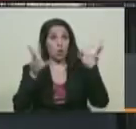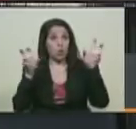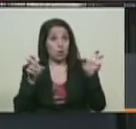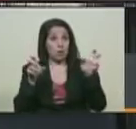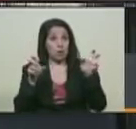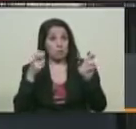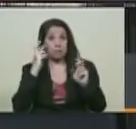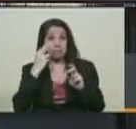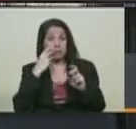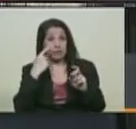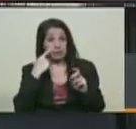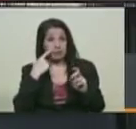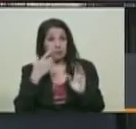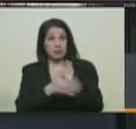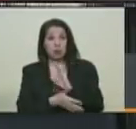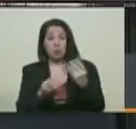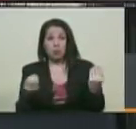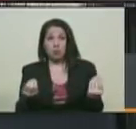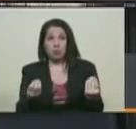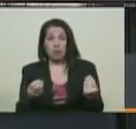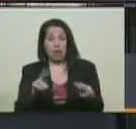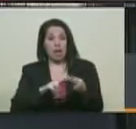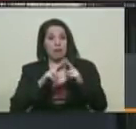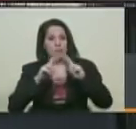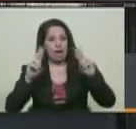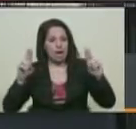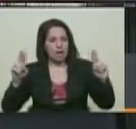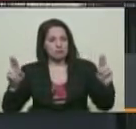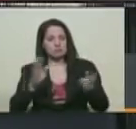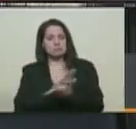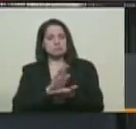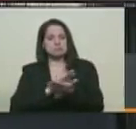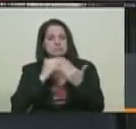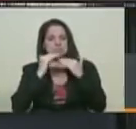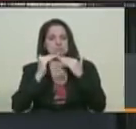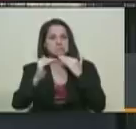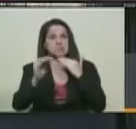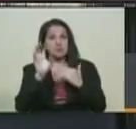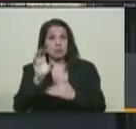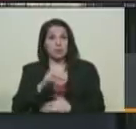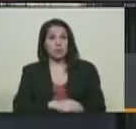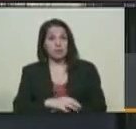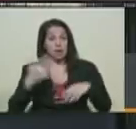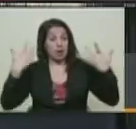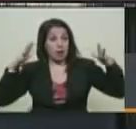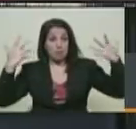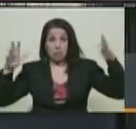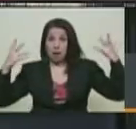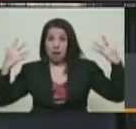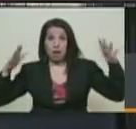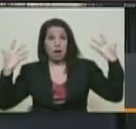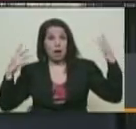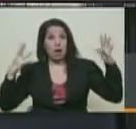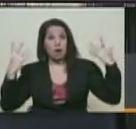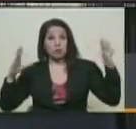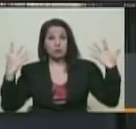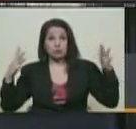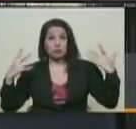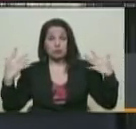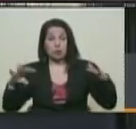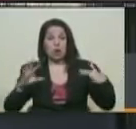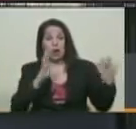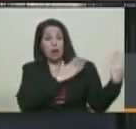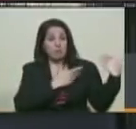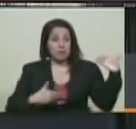pendientes de dar su aporte a la paz y a la estabilidad del país. Vamos a recibir con un aplauso a la presidenta de